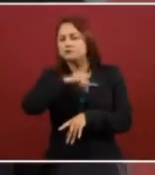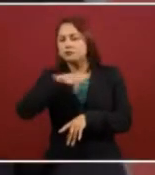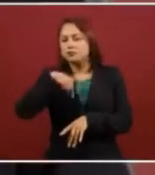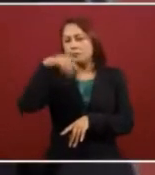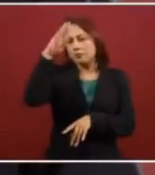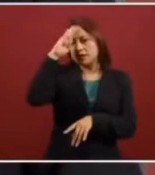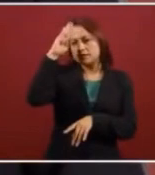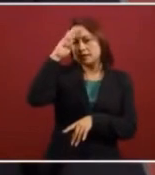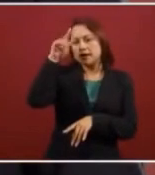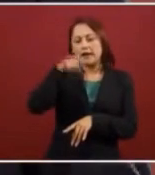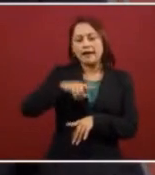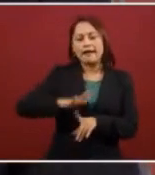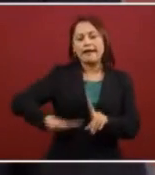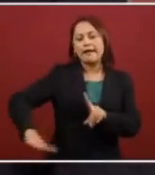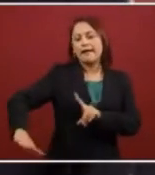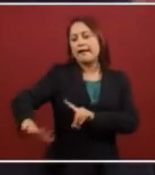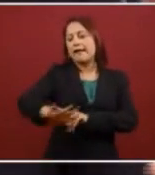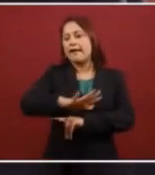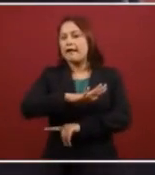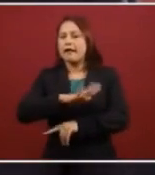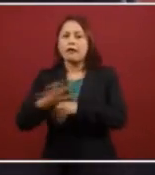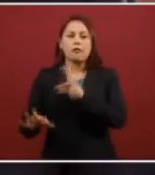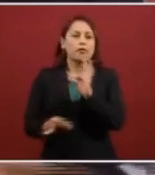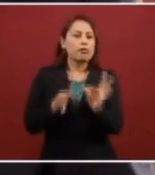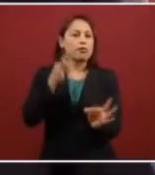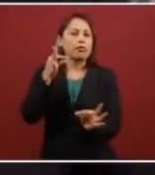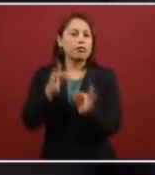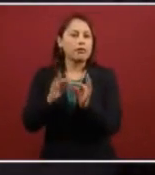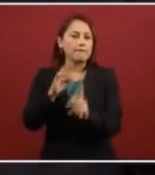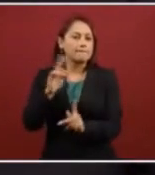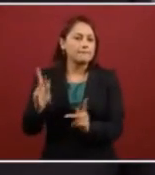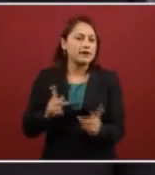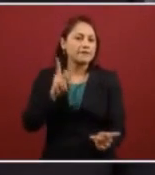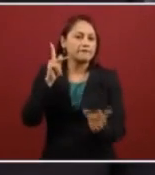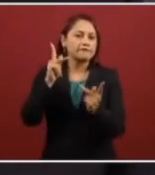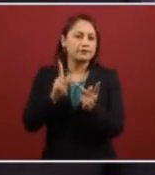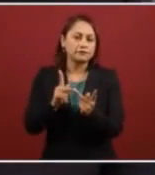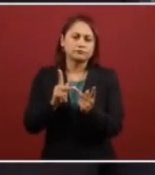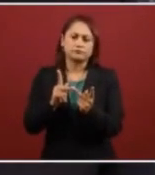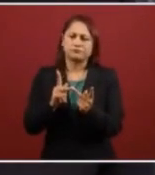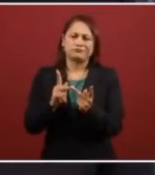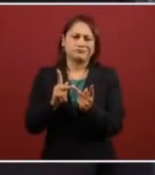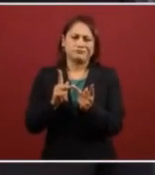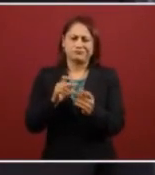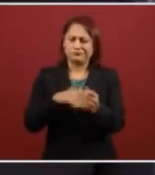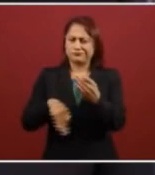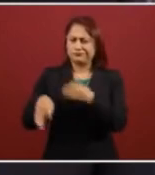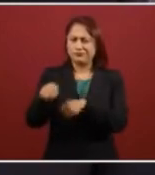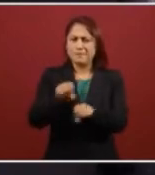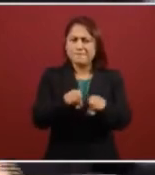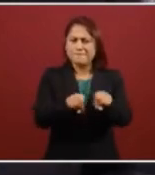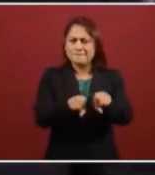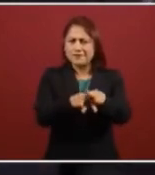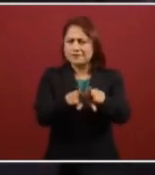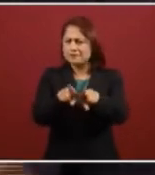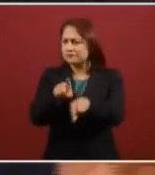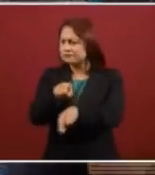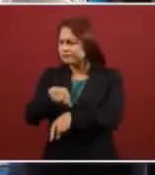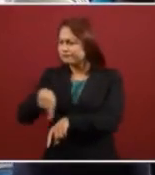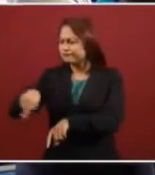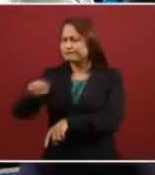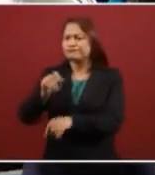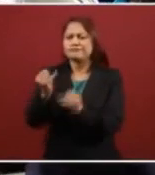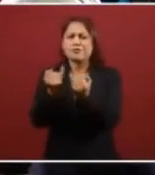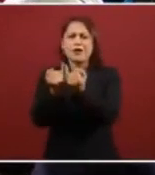que todos that everyone, pensamos de la misma manera, we all think the same way, y que hay